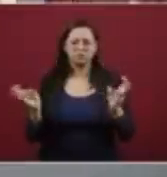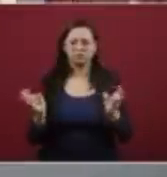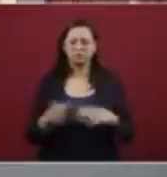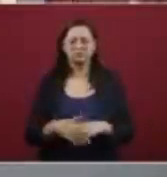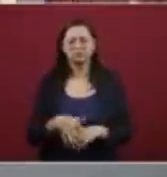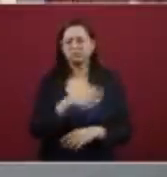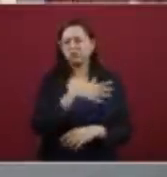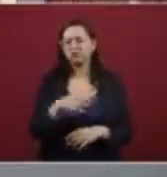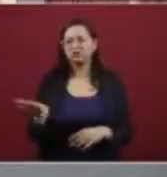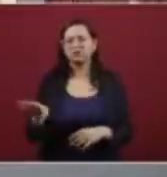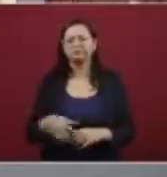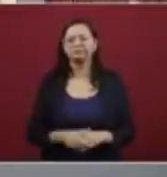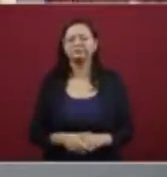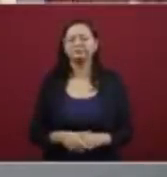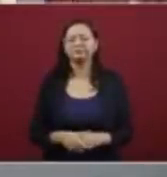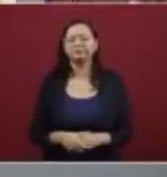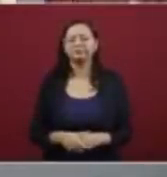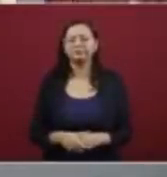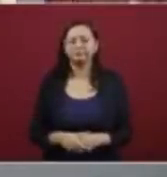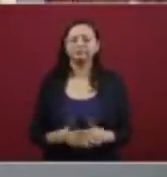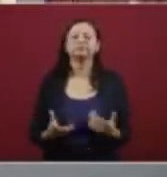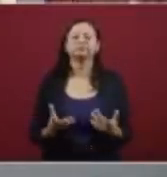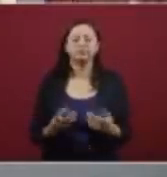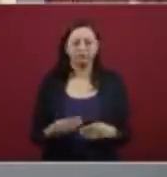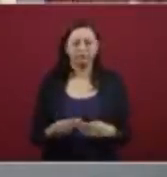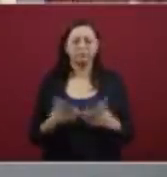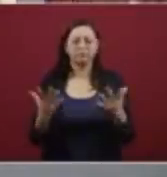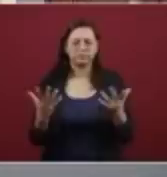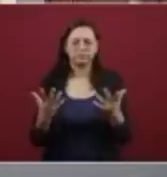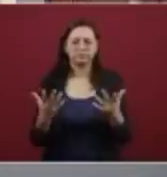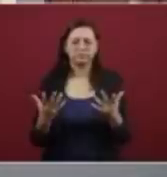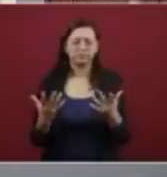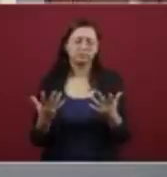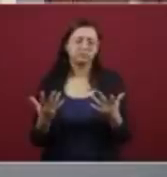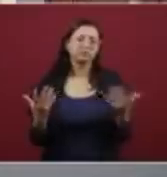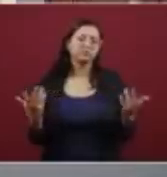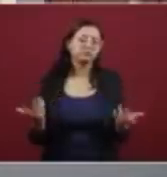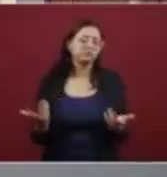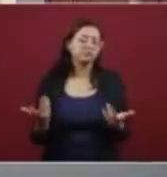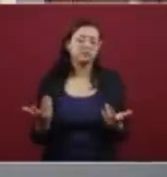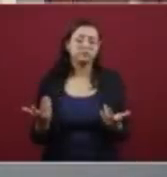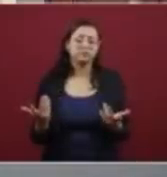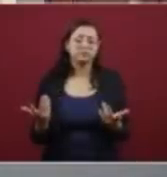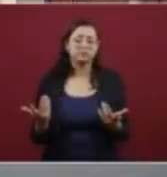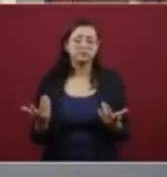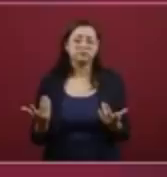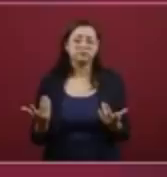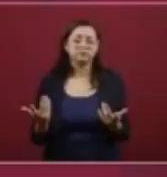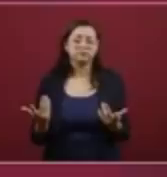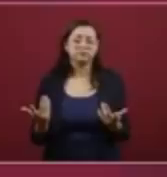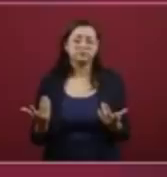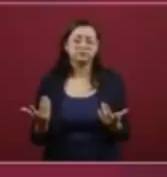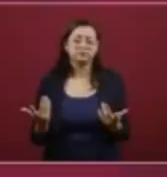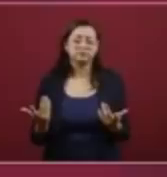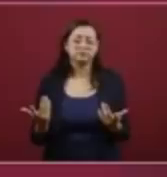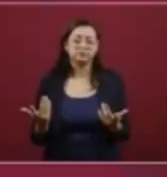en general. Y desde luego, respetando las